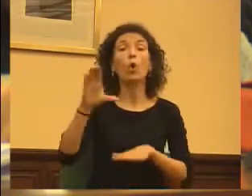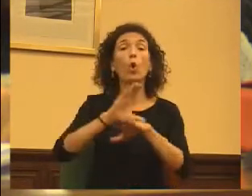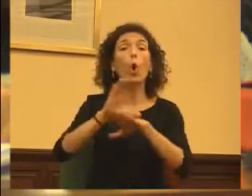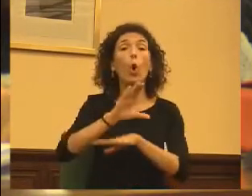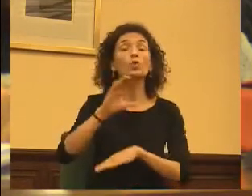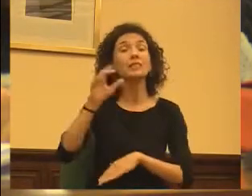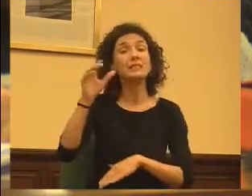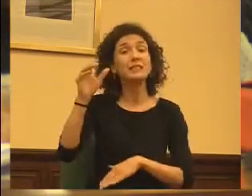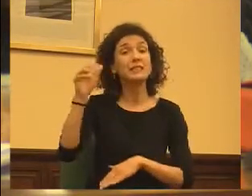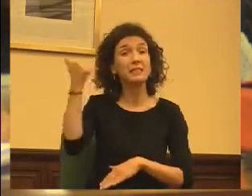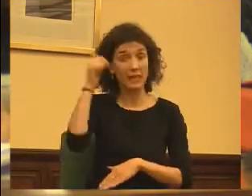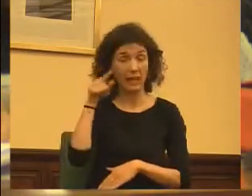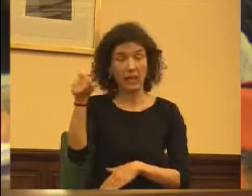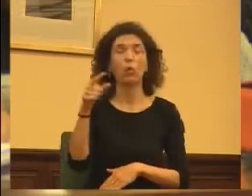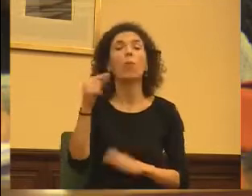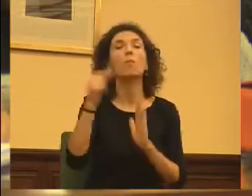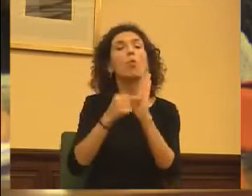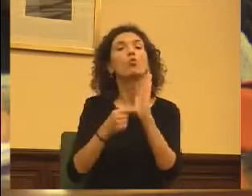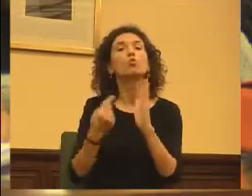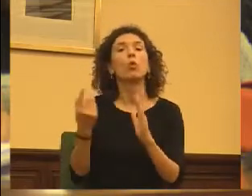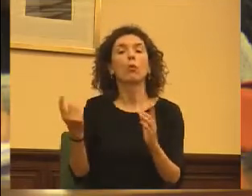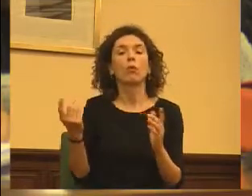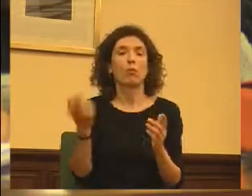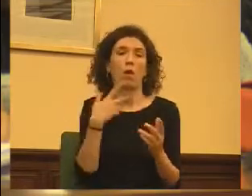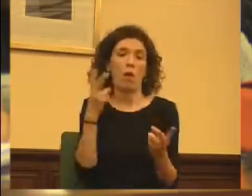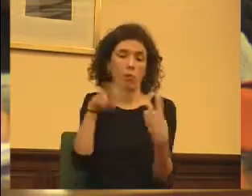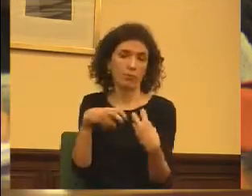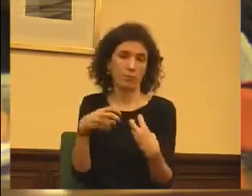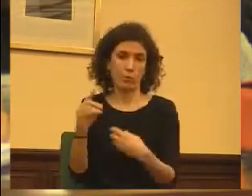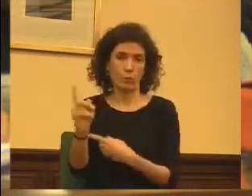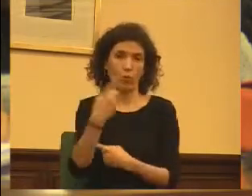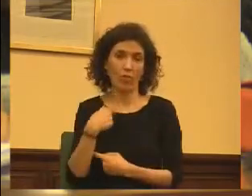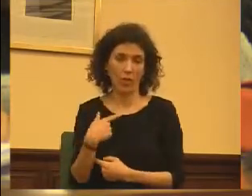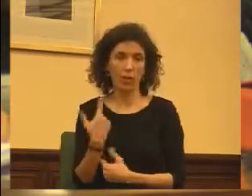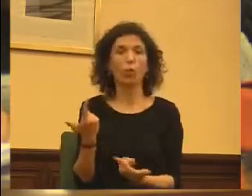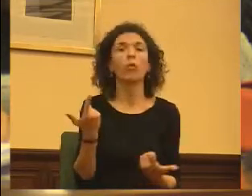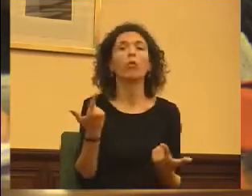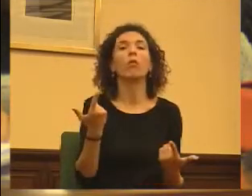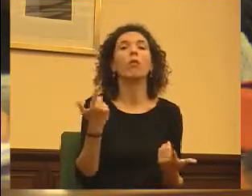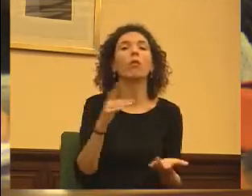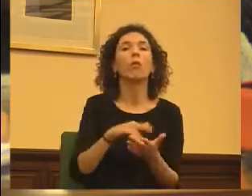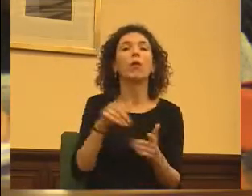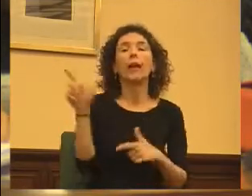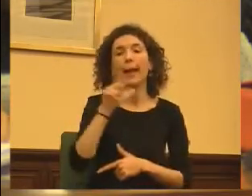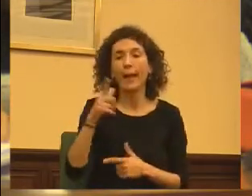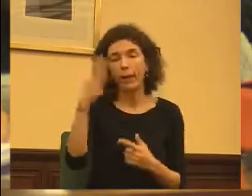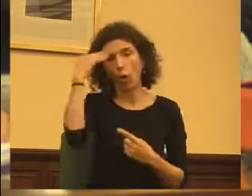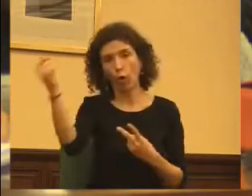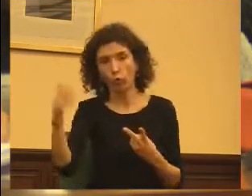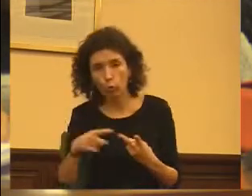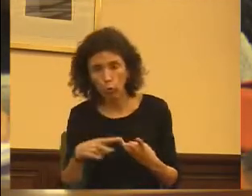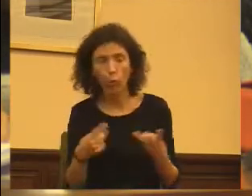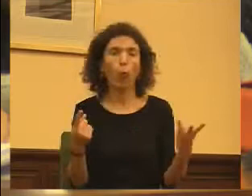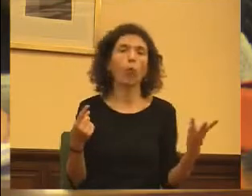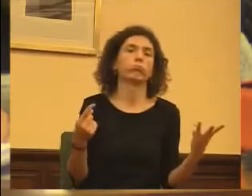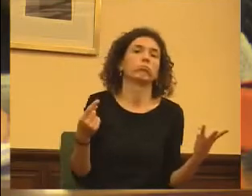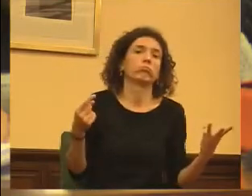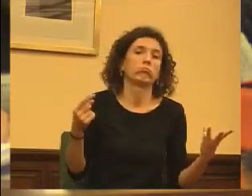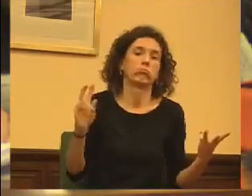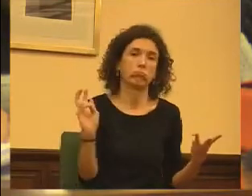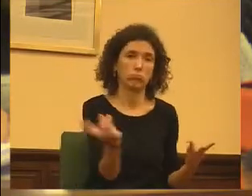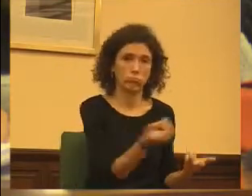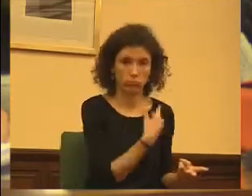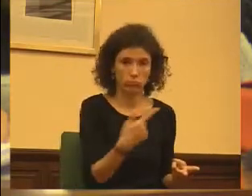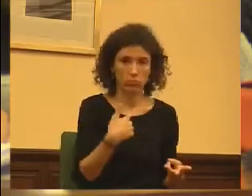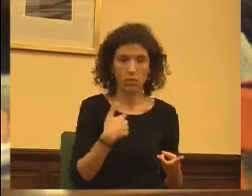porque fue uno de los primeros puntos que me puso en la mesa, nos puso en la mesa. Getafe, Leganés, Alcorcón.